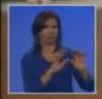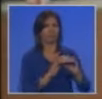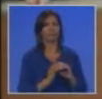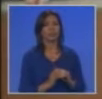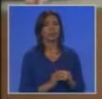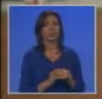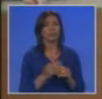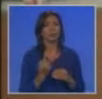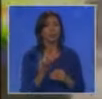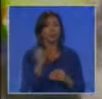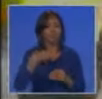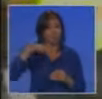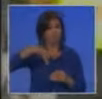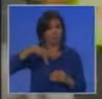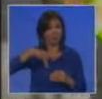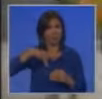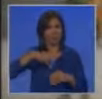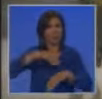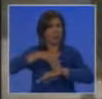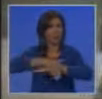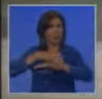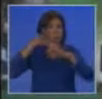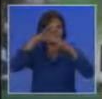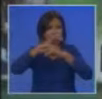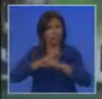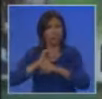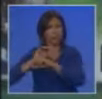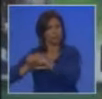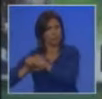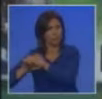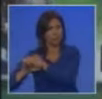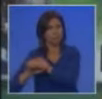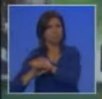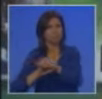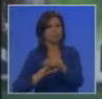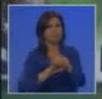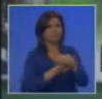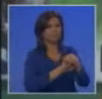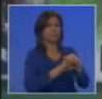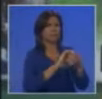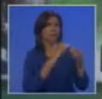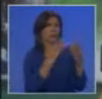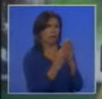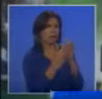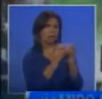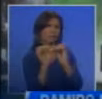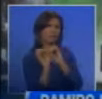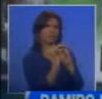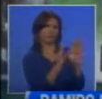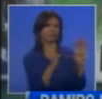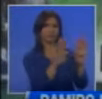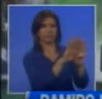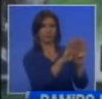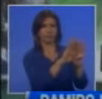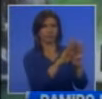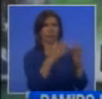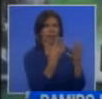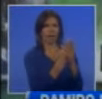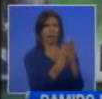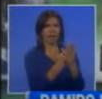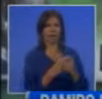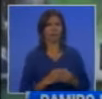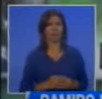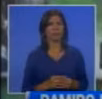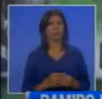traslado se dio el último martes, en horas de la noche. Él está en este momento alojado en el centro de rehabilitación social de